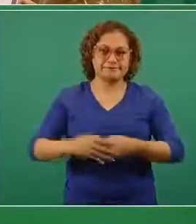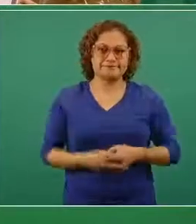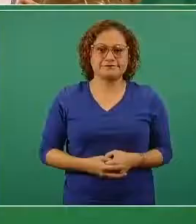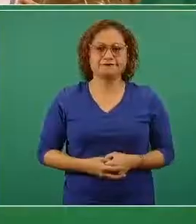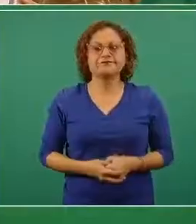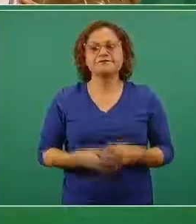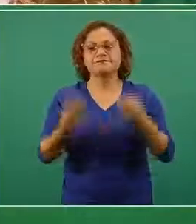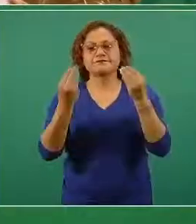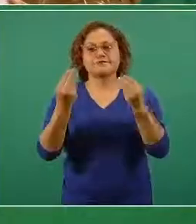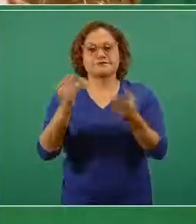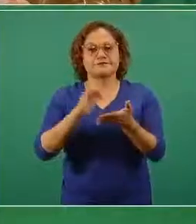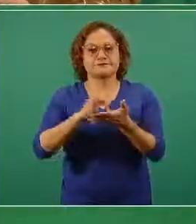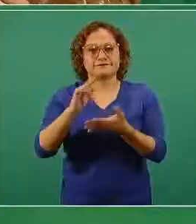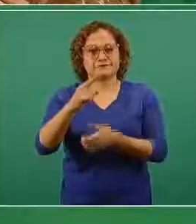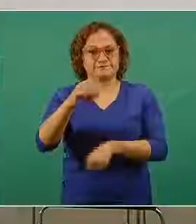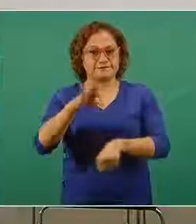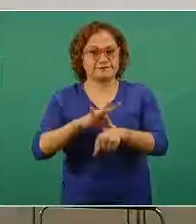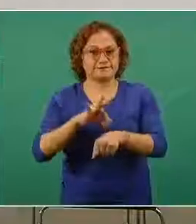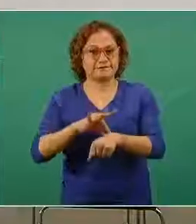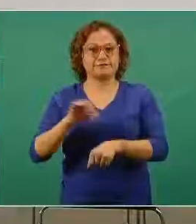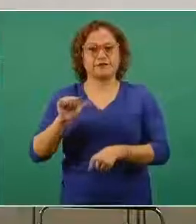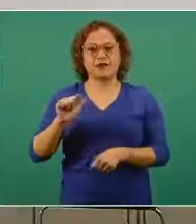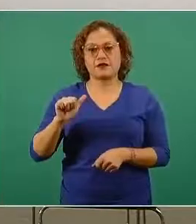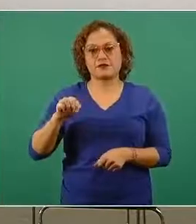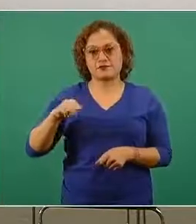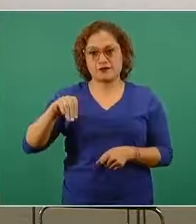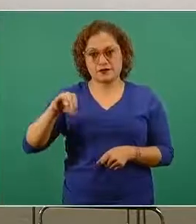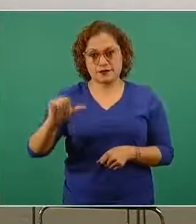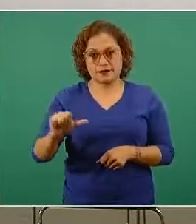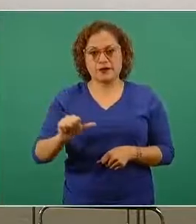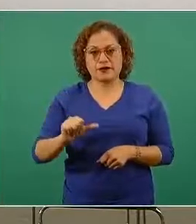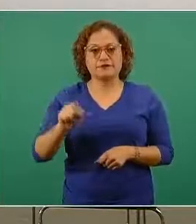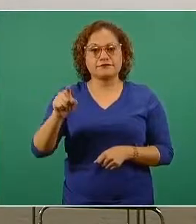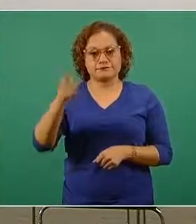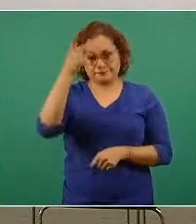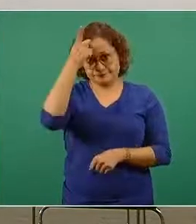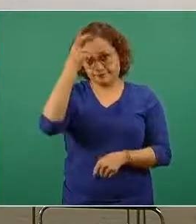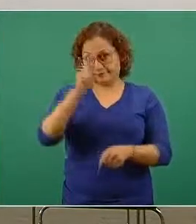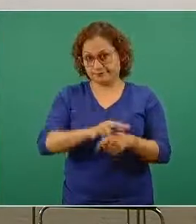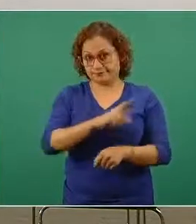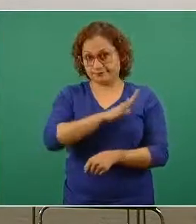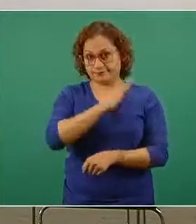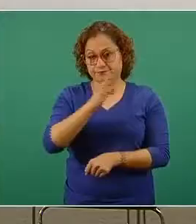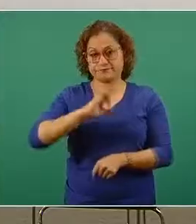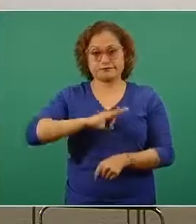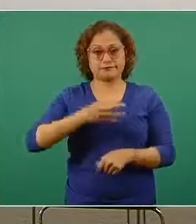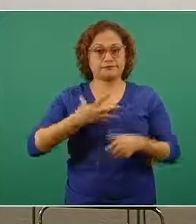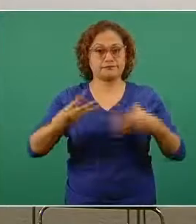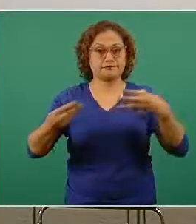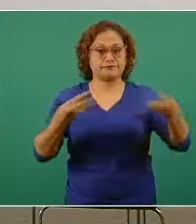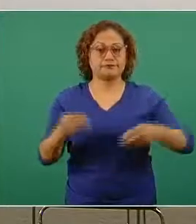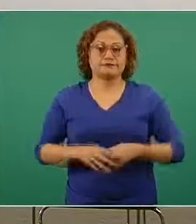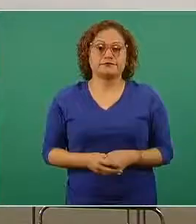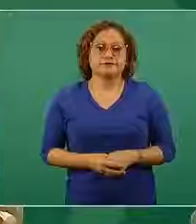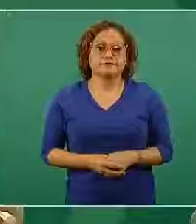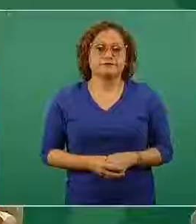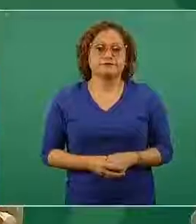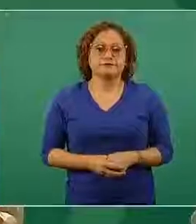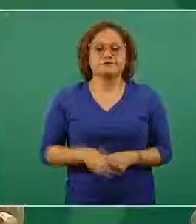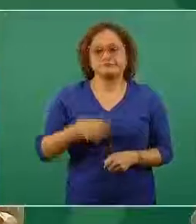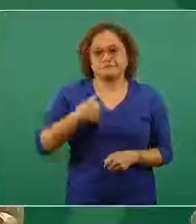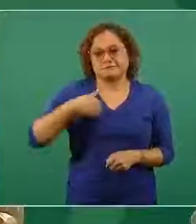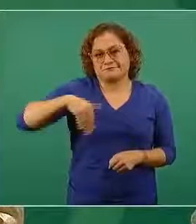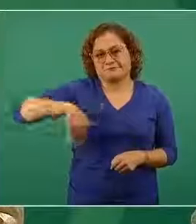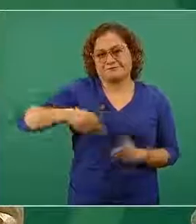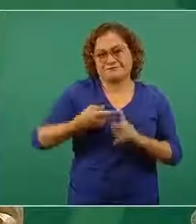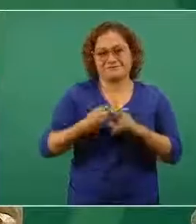Muchísimas gracias al doctor José Luis Salomía Segarra, director general de Epidemiología. Como les compartía al